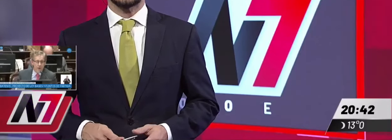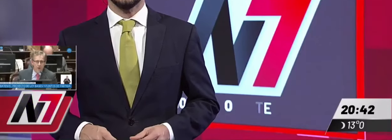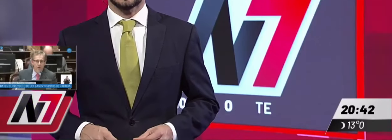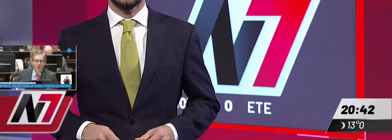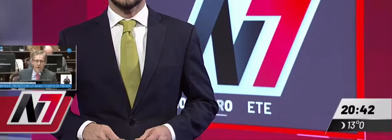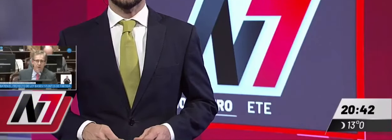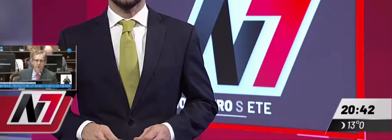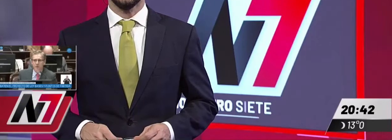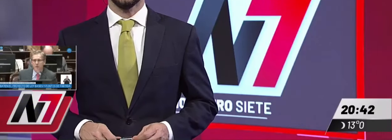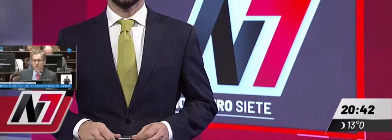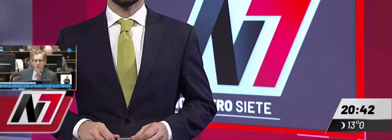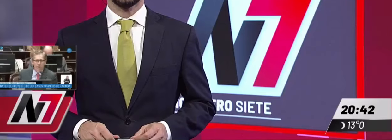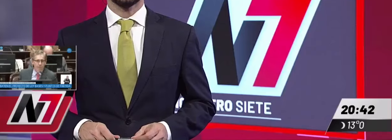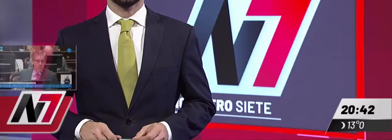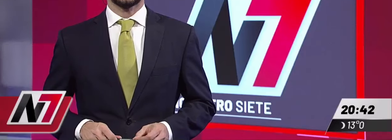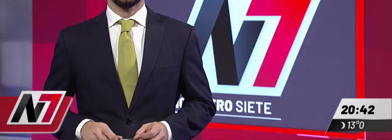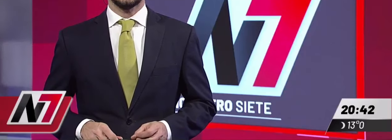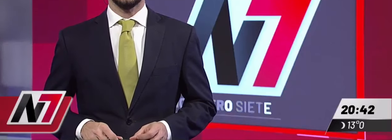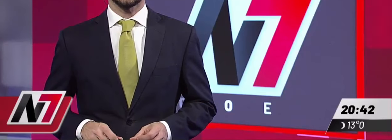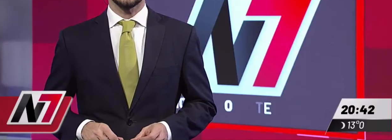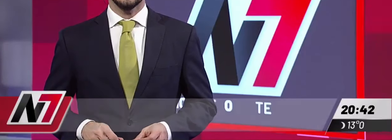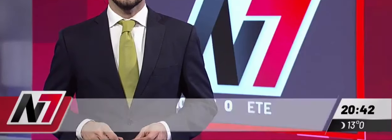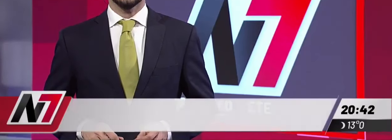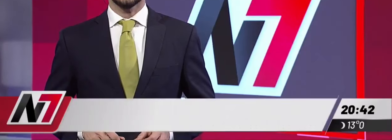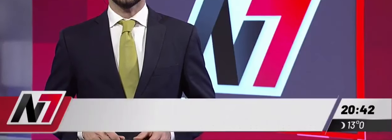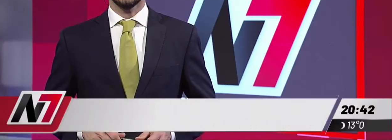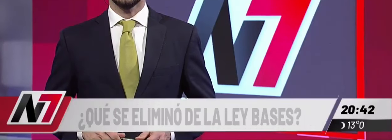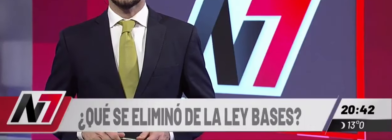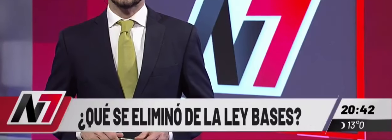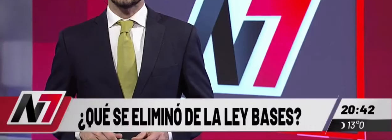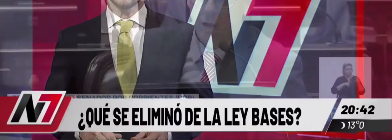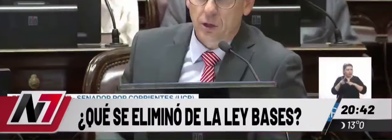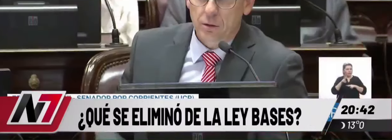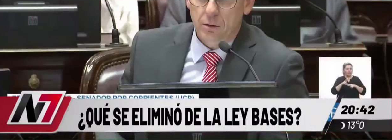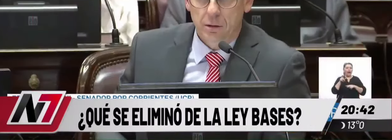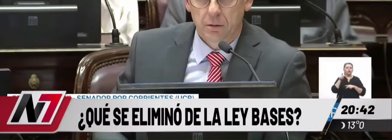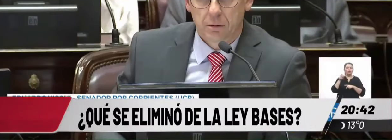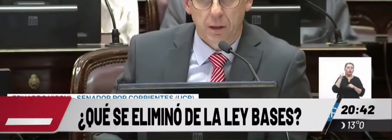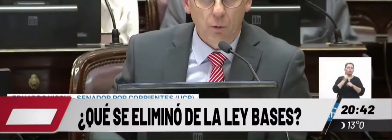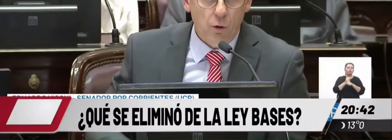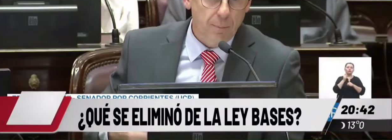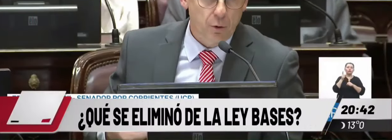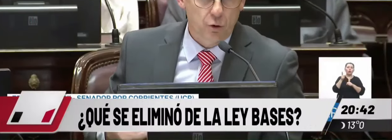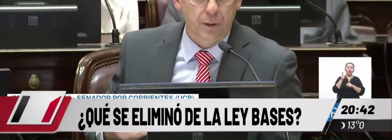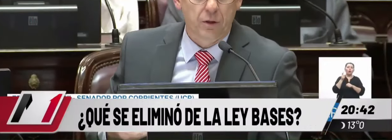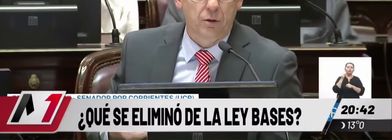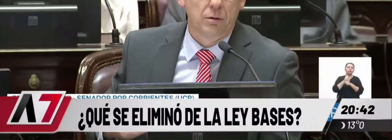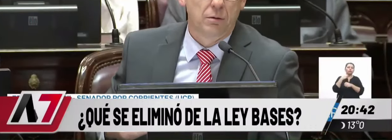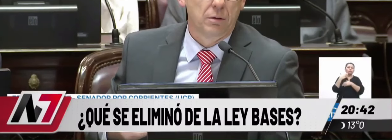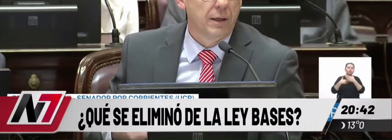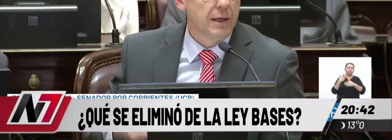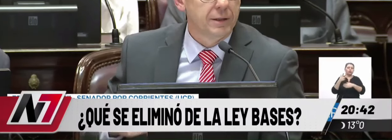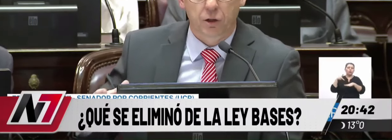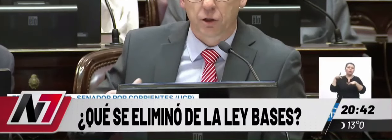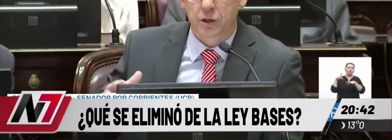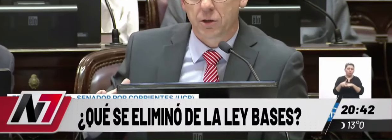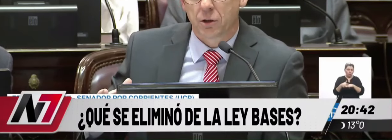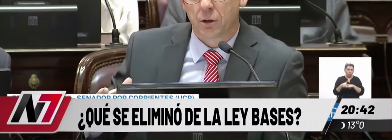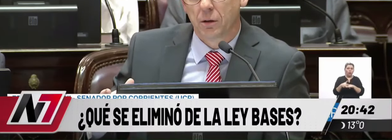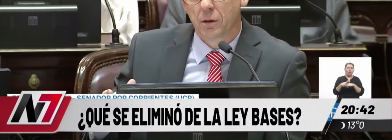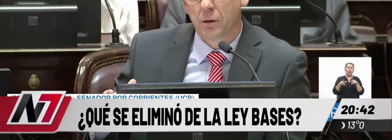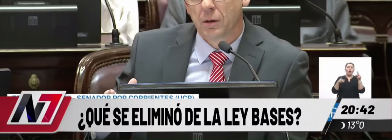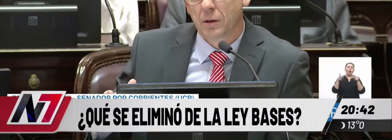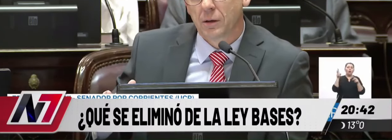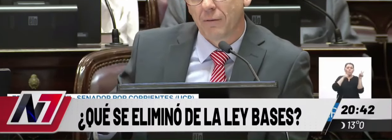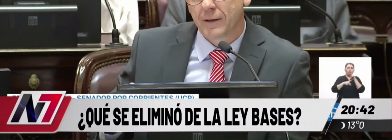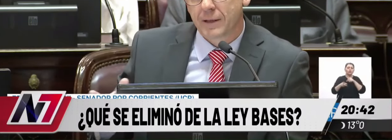consenso de la segunda cámara con 232. Quedó reducido un tercio, pero estos son los puntos principales. En una profunda reforma